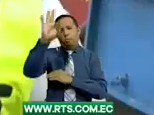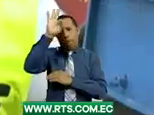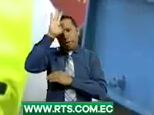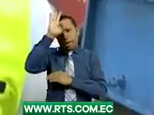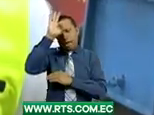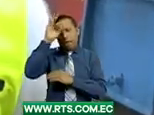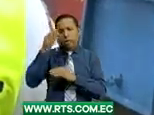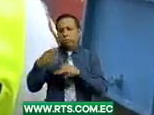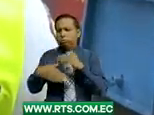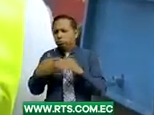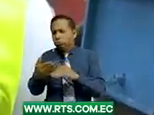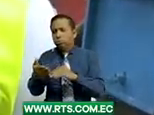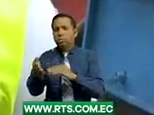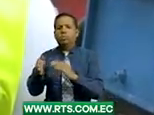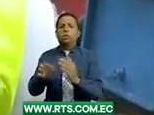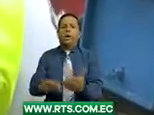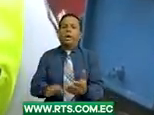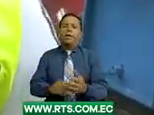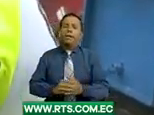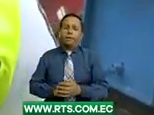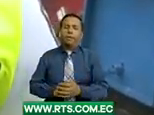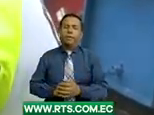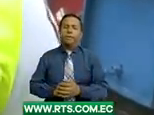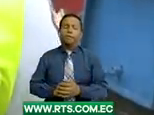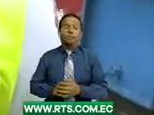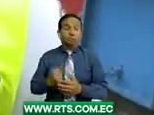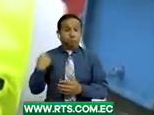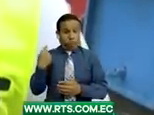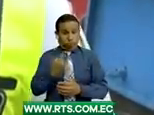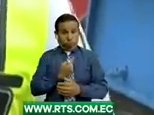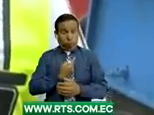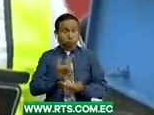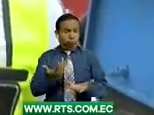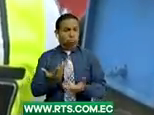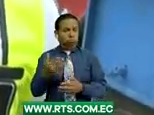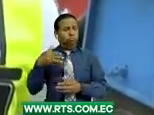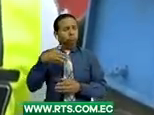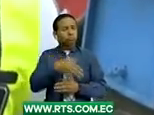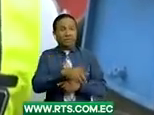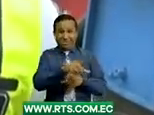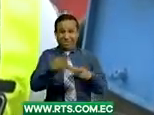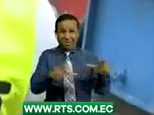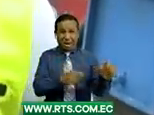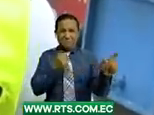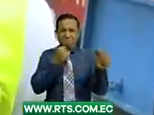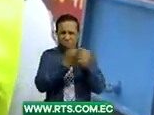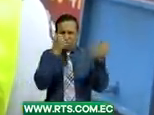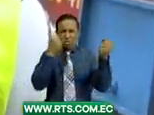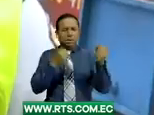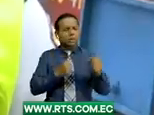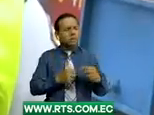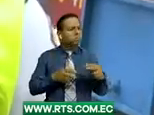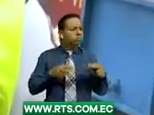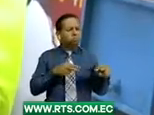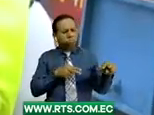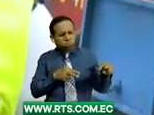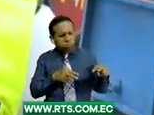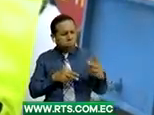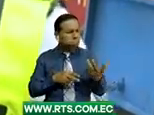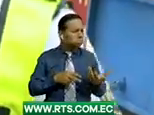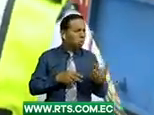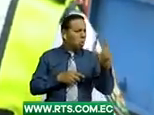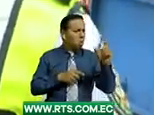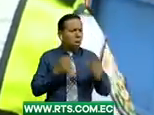Machachi. Momento de llegar al accidente, un conductor no está en el lugar y el otro